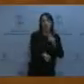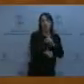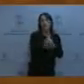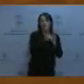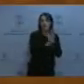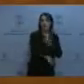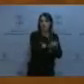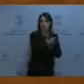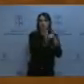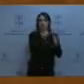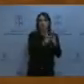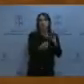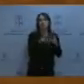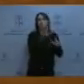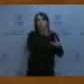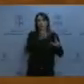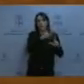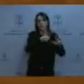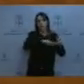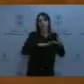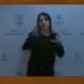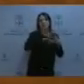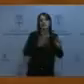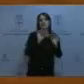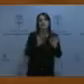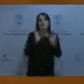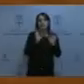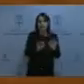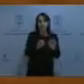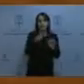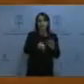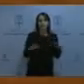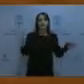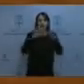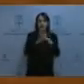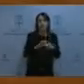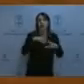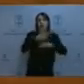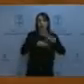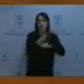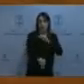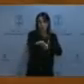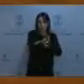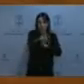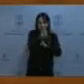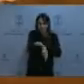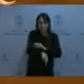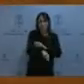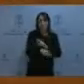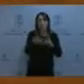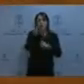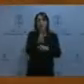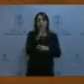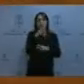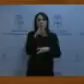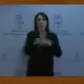otro. Estas leyes ya estipulan el procedimiento a seguir para la utilización del dominio público portuario y han sido el soporte legal para la actividad portuaria desde las transferencias,